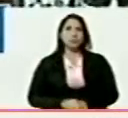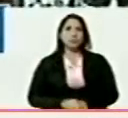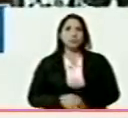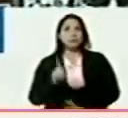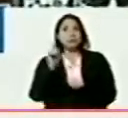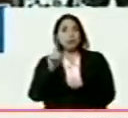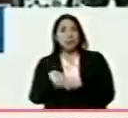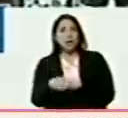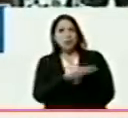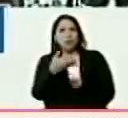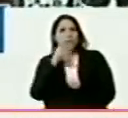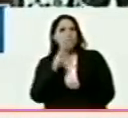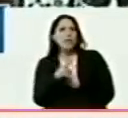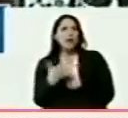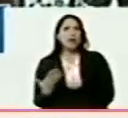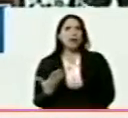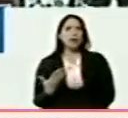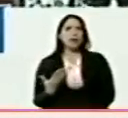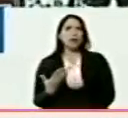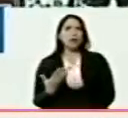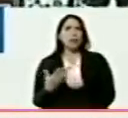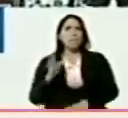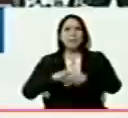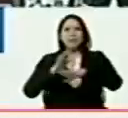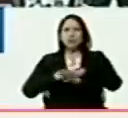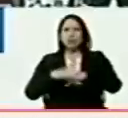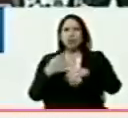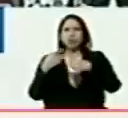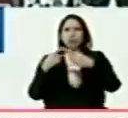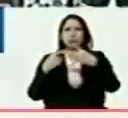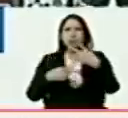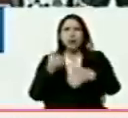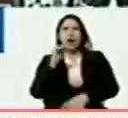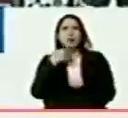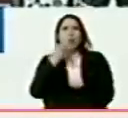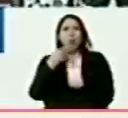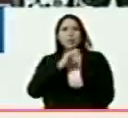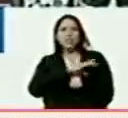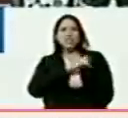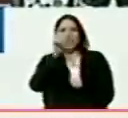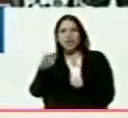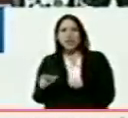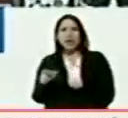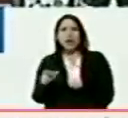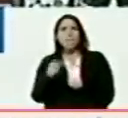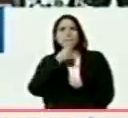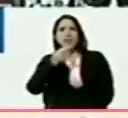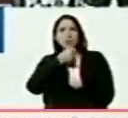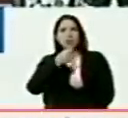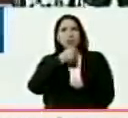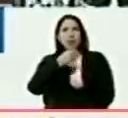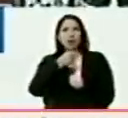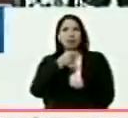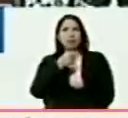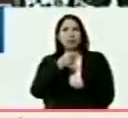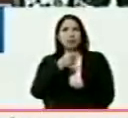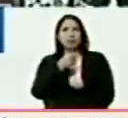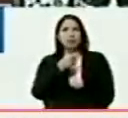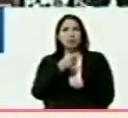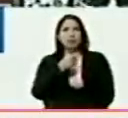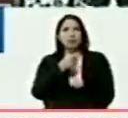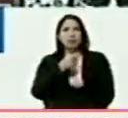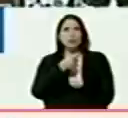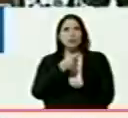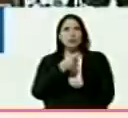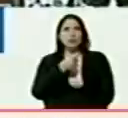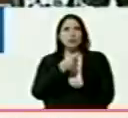Inclusive, para que ustedes vean cosas que ocurrieron, hay una joven chilena, periodista, ¿cómo se llama?